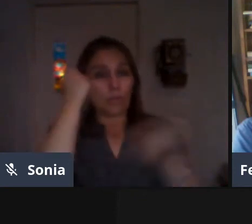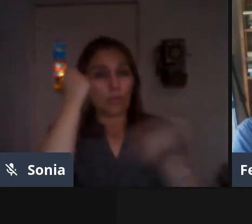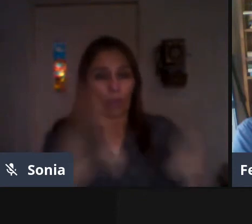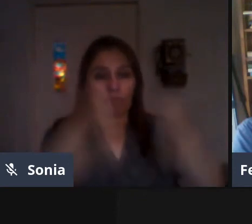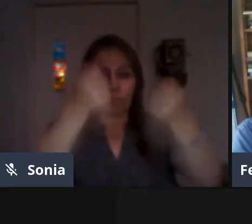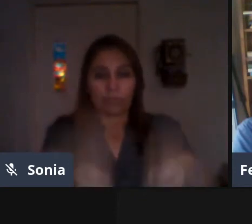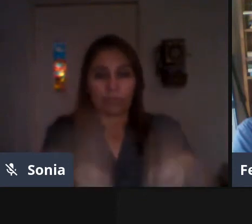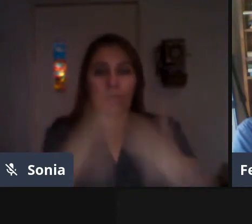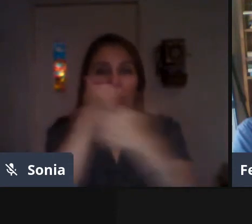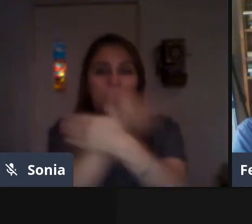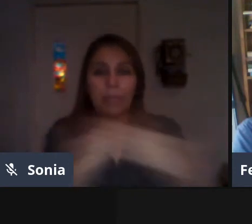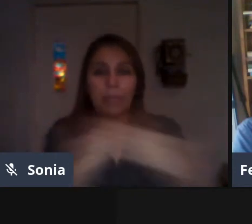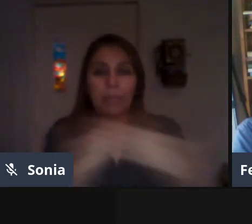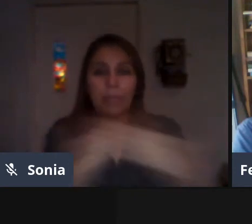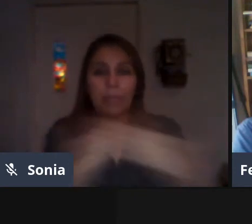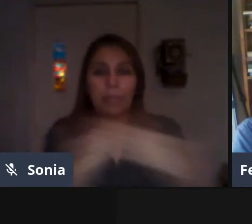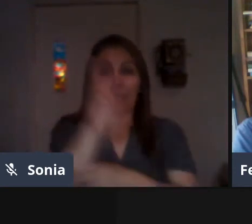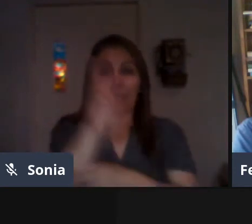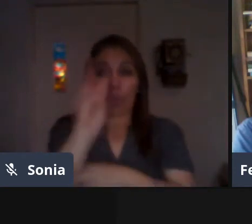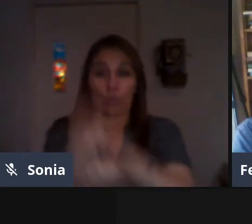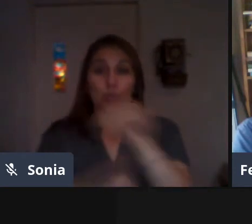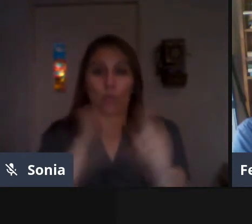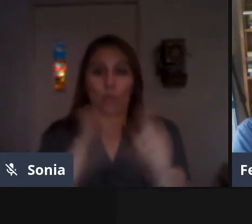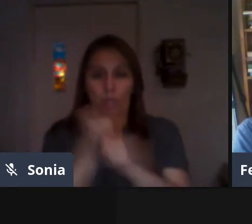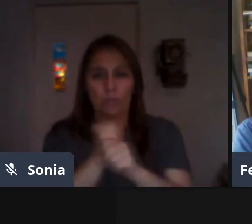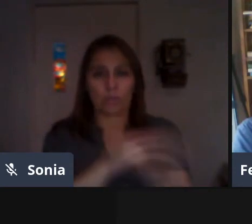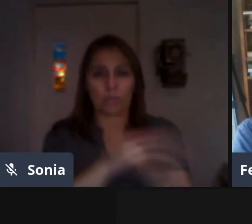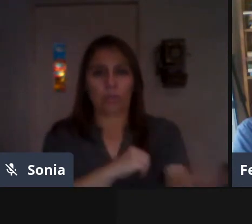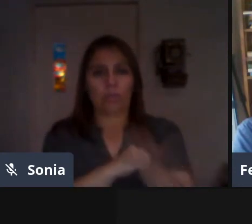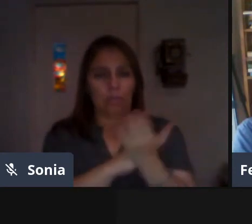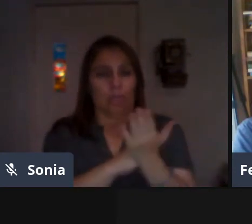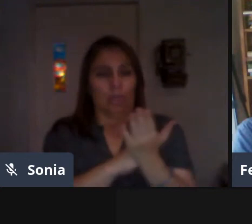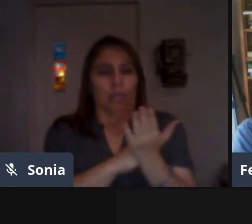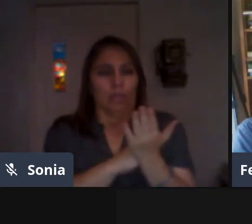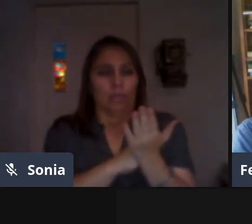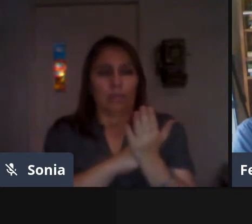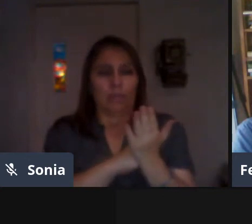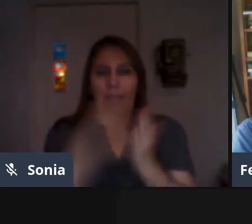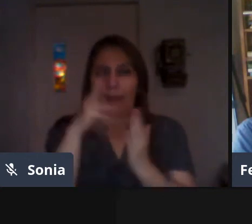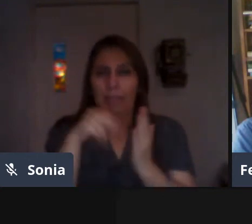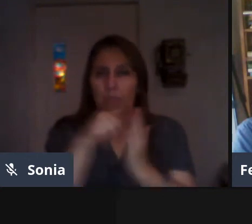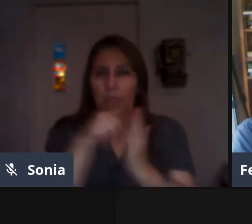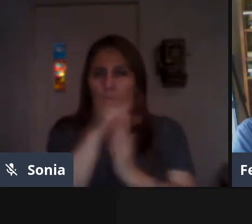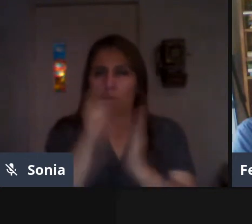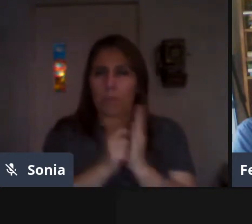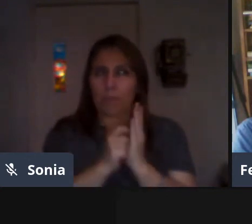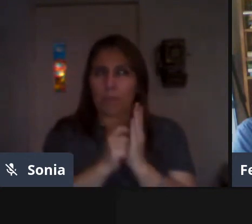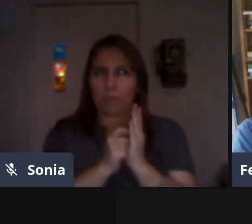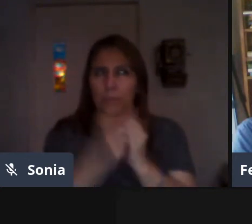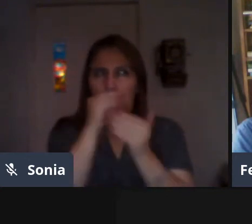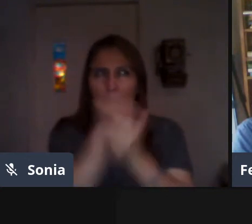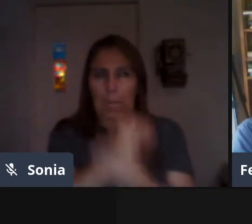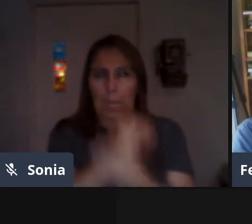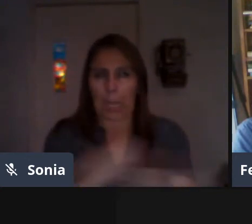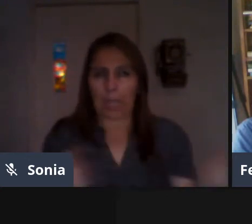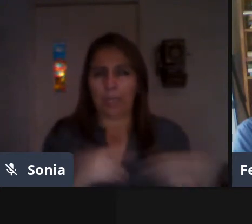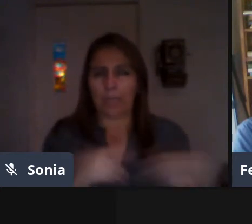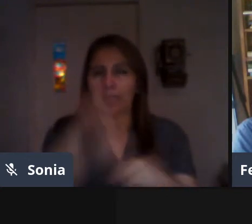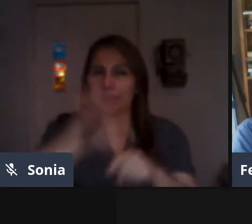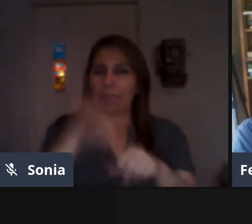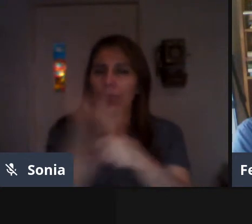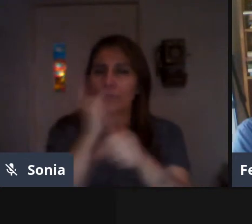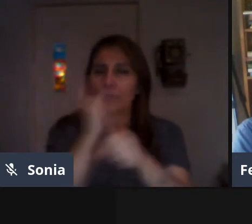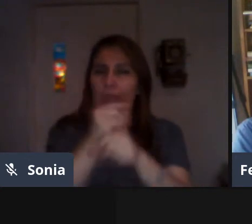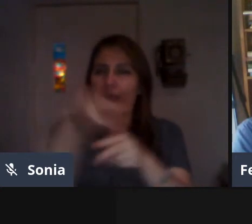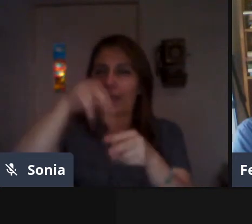entonces obviamente no es la lectura tal cual porque si tú le estás leyendo a niños tan pequeños hay que usar otros recursos para que el